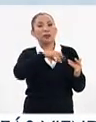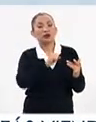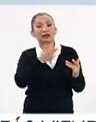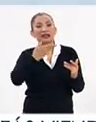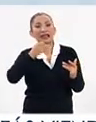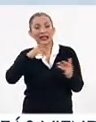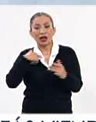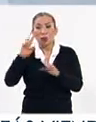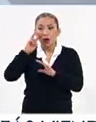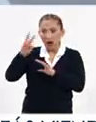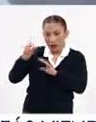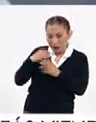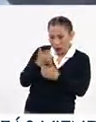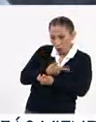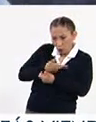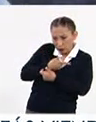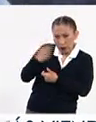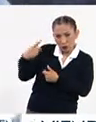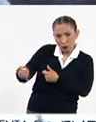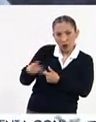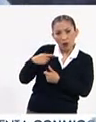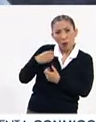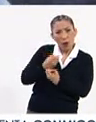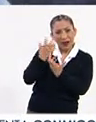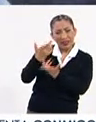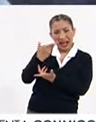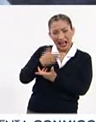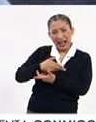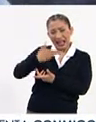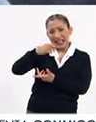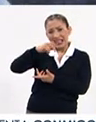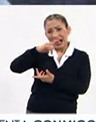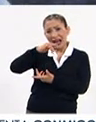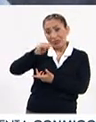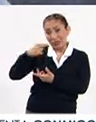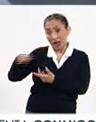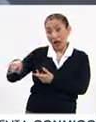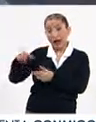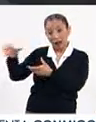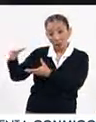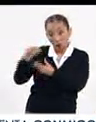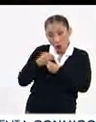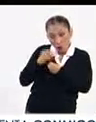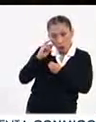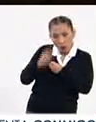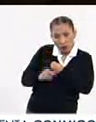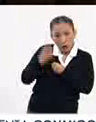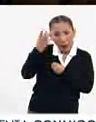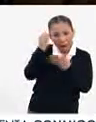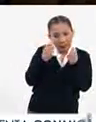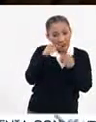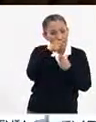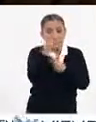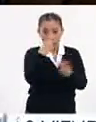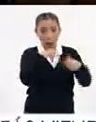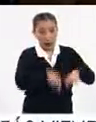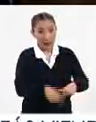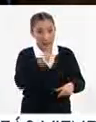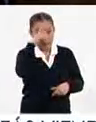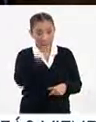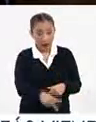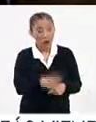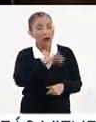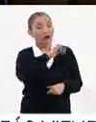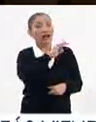del gran Seamus Heaney, poeta irlandés, que tuvo buenos amigos mexicanos, ¿eh? Sí, vino aquí también. Vino aquí, Francisco